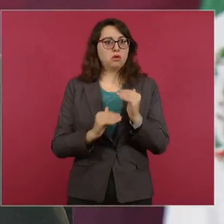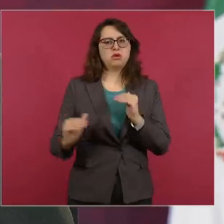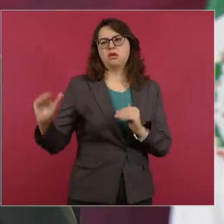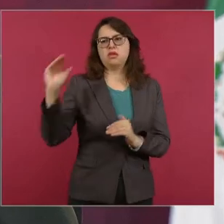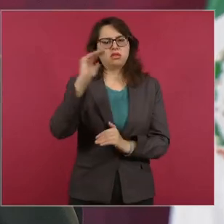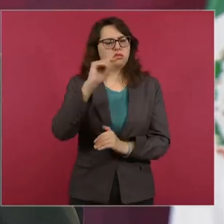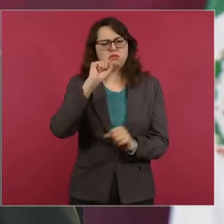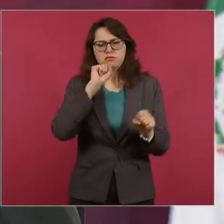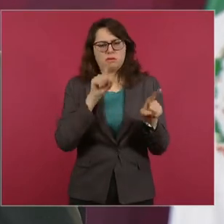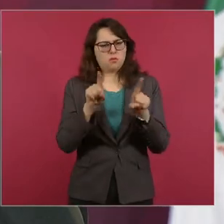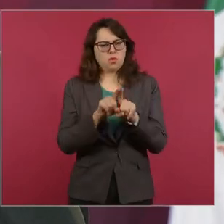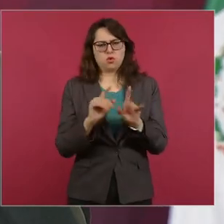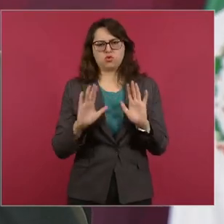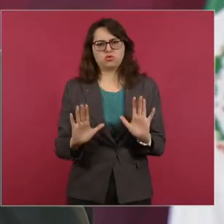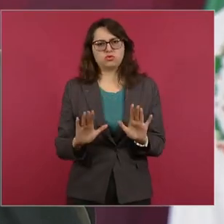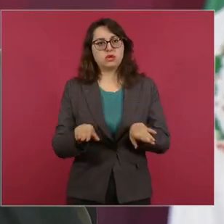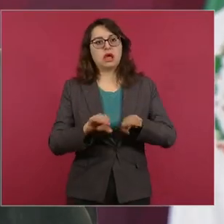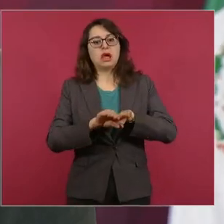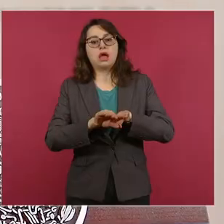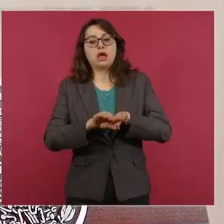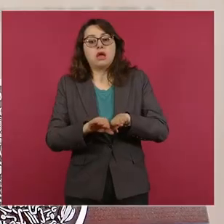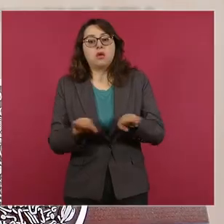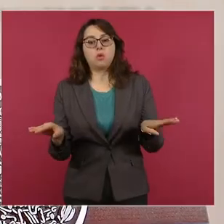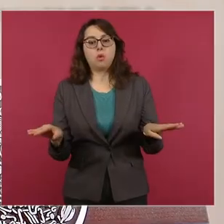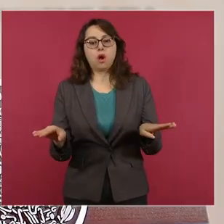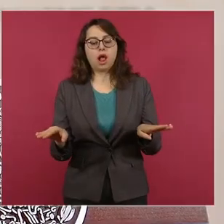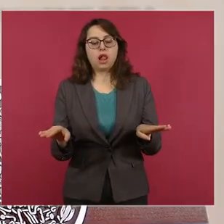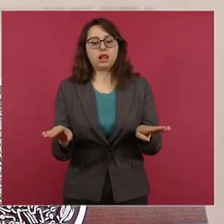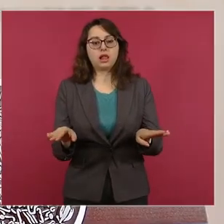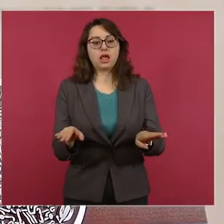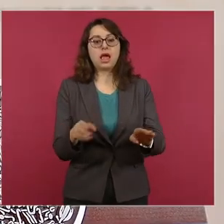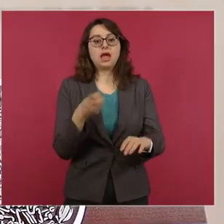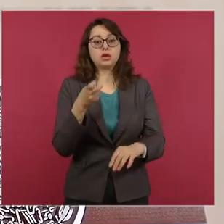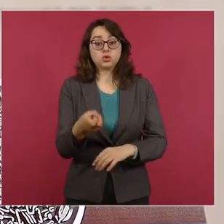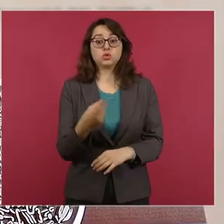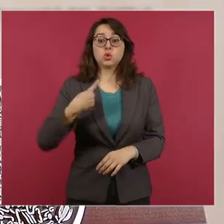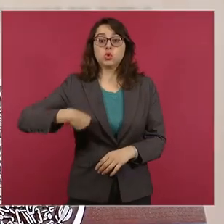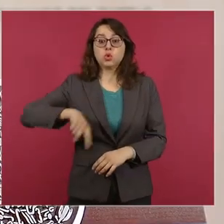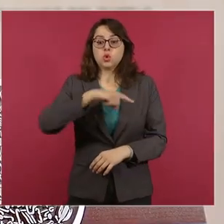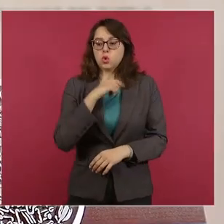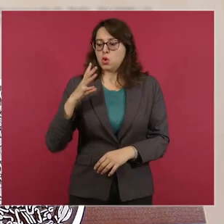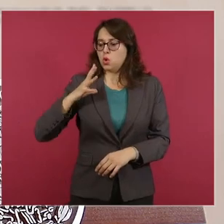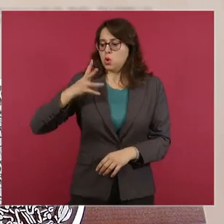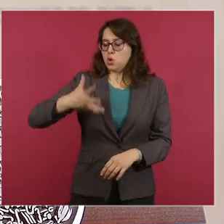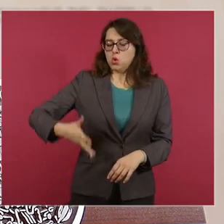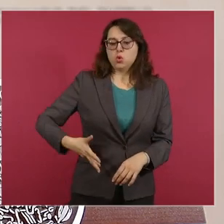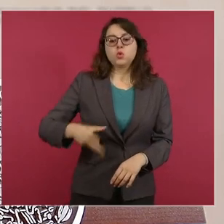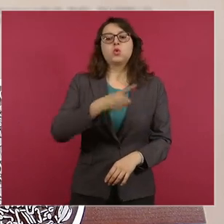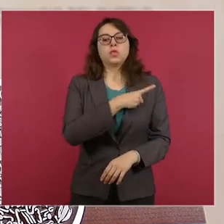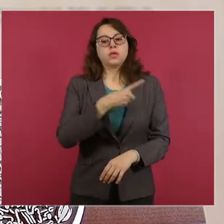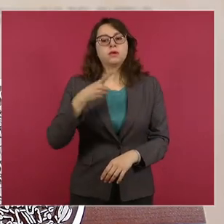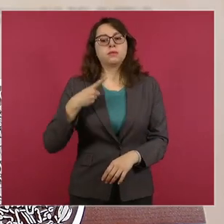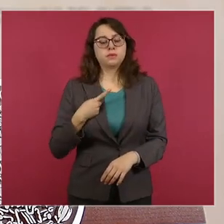menos que nadie y debemos de sentirnos orgullosos de nuestro pasado.